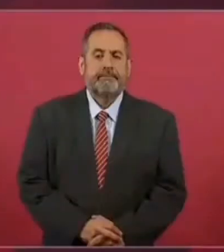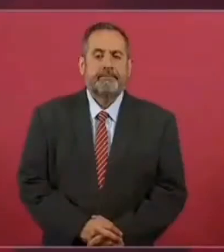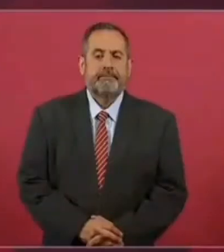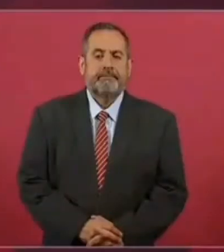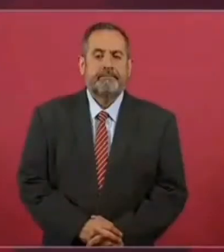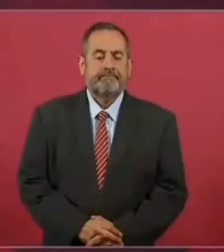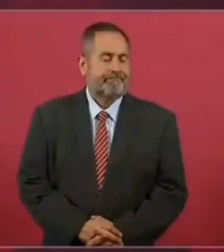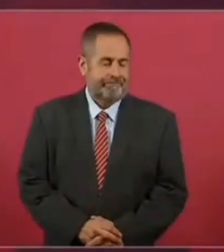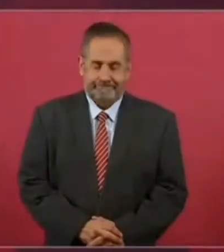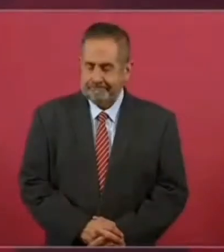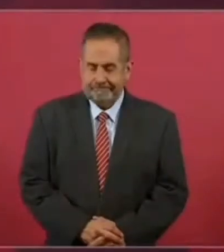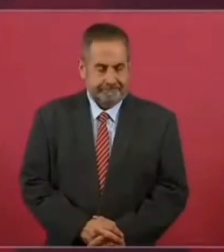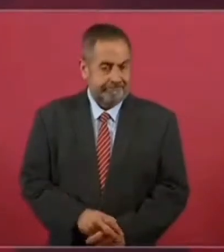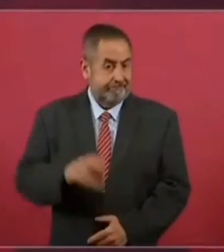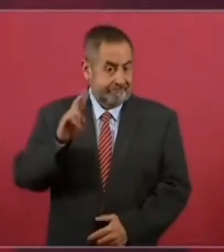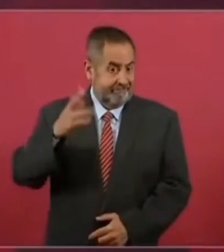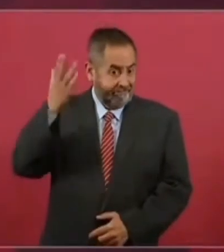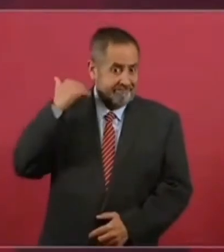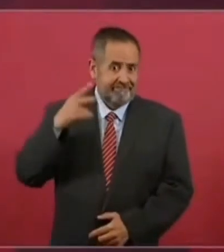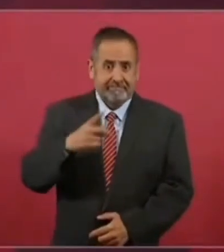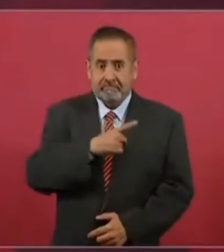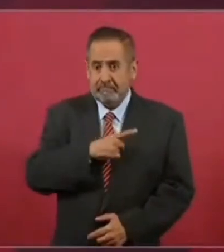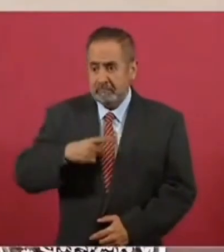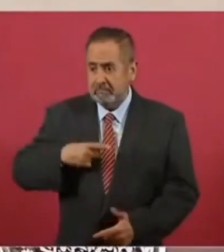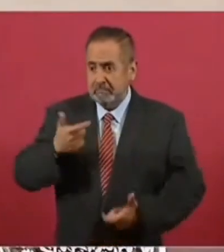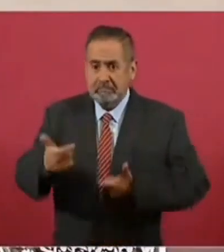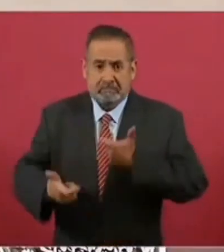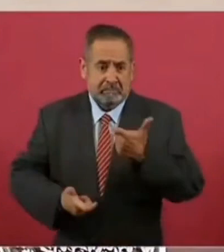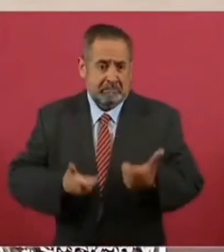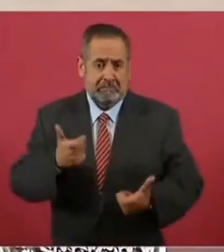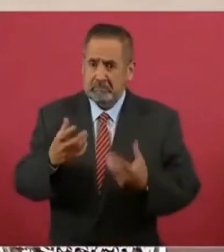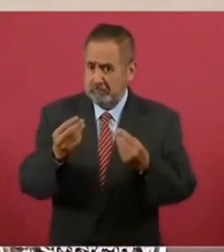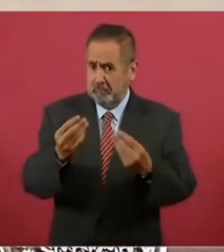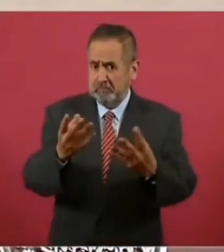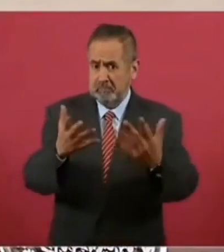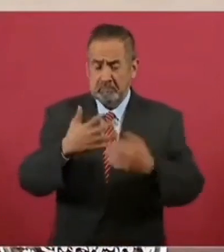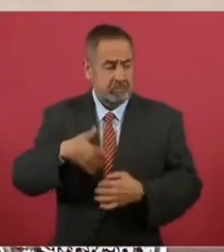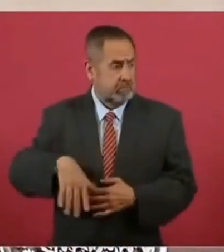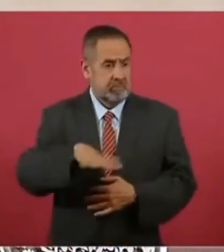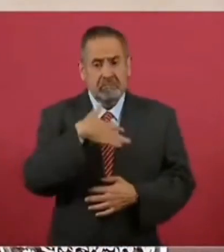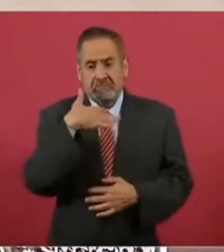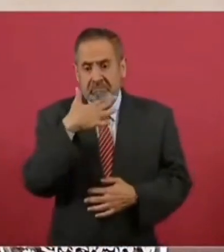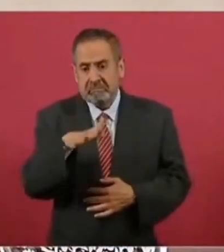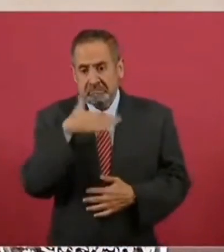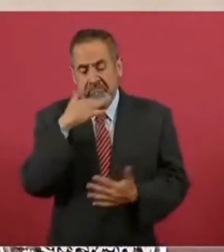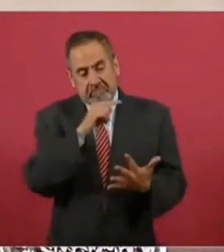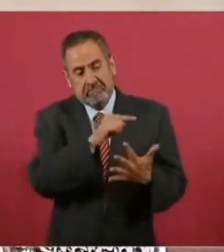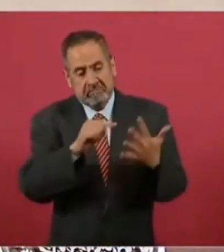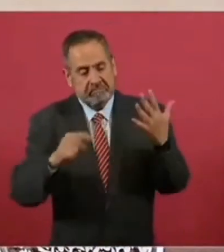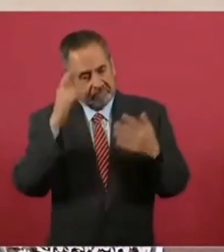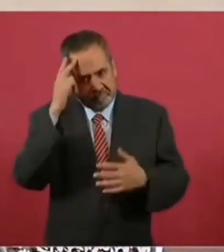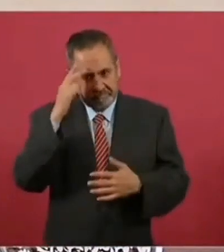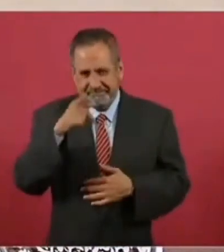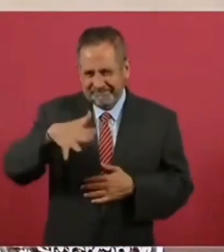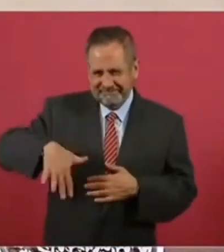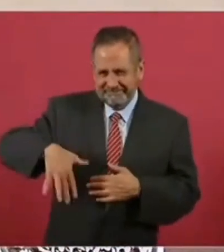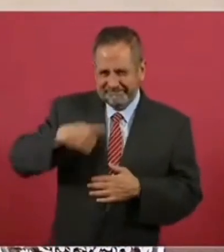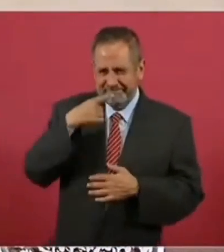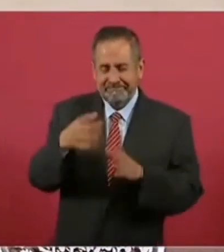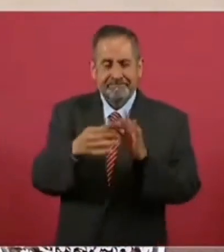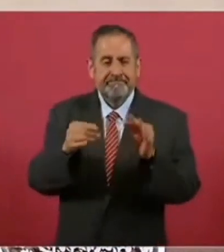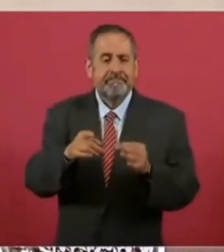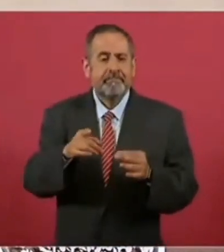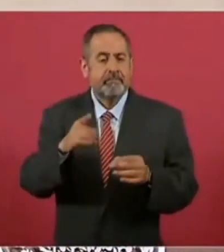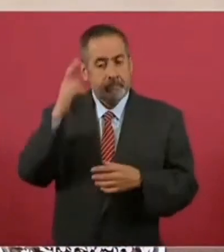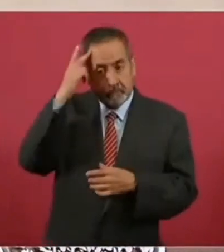y una gran corrupción. Hablaba yo de la esposa